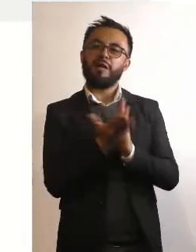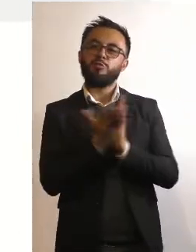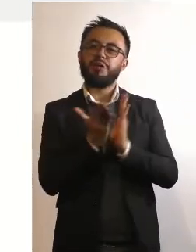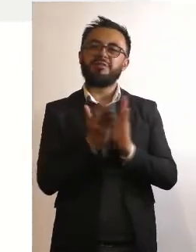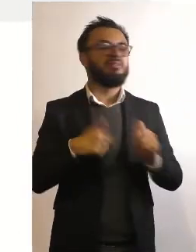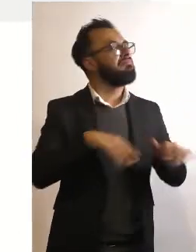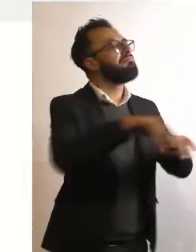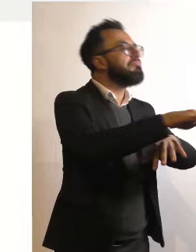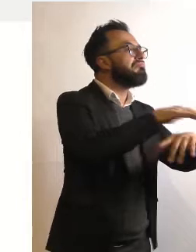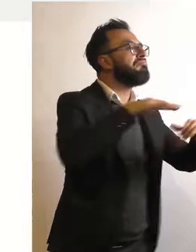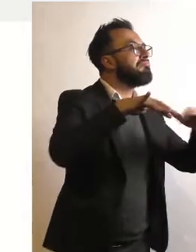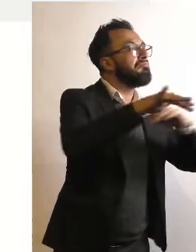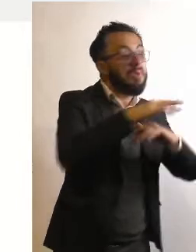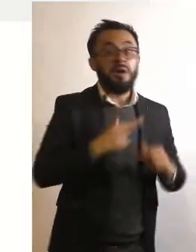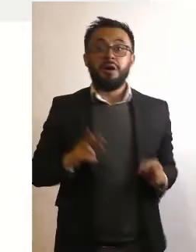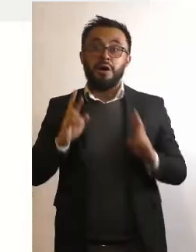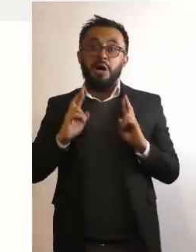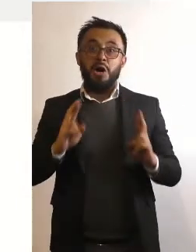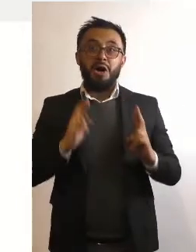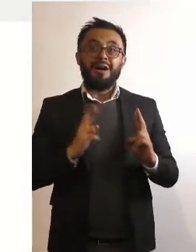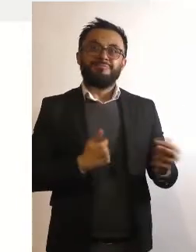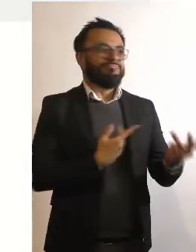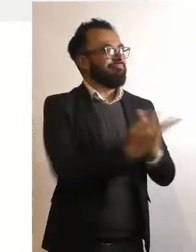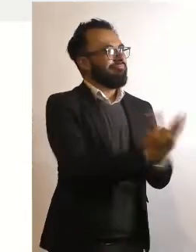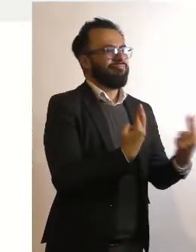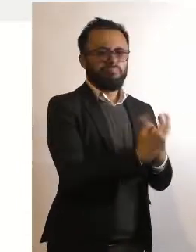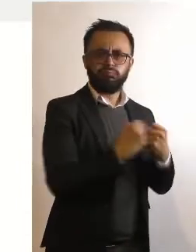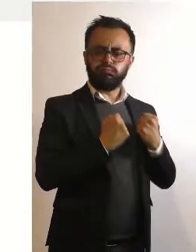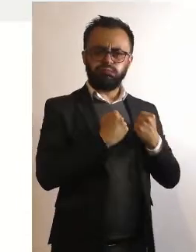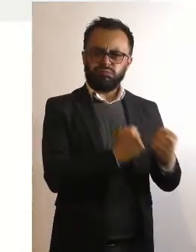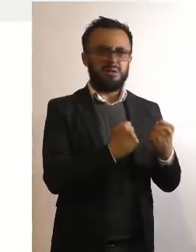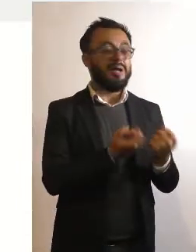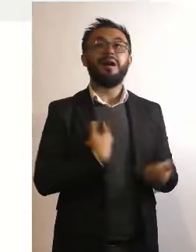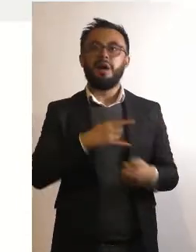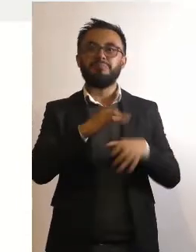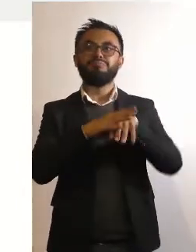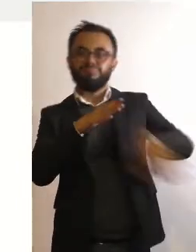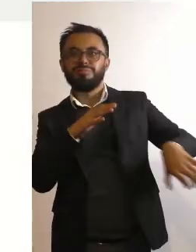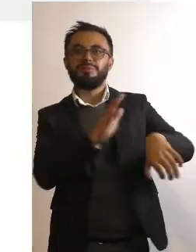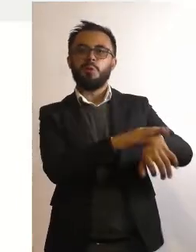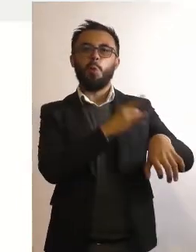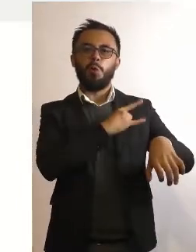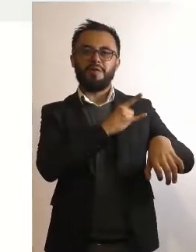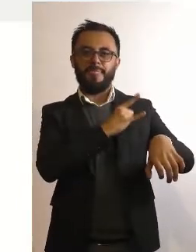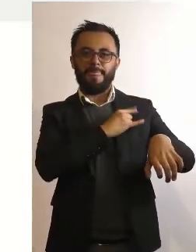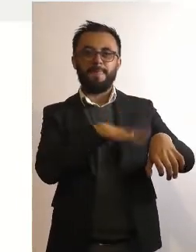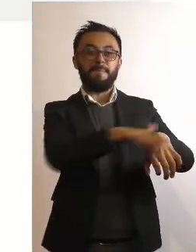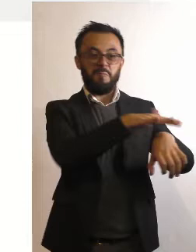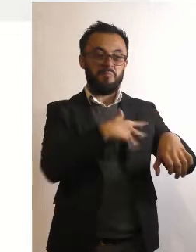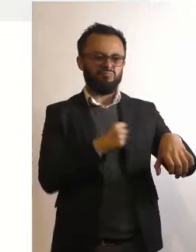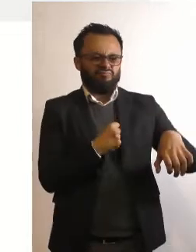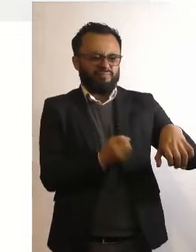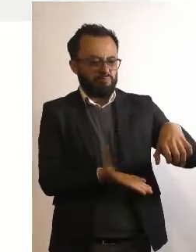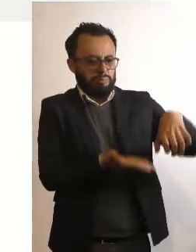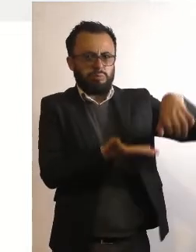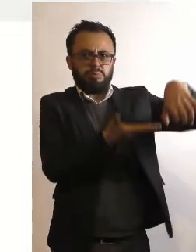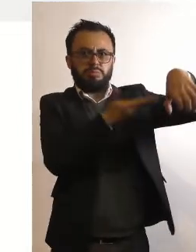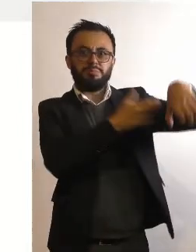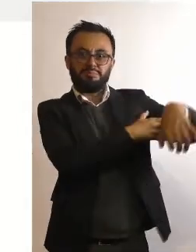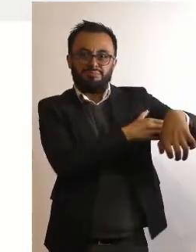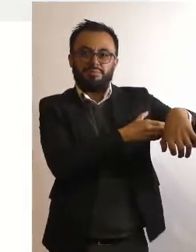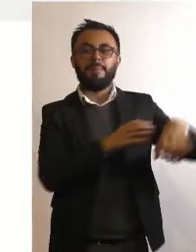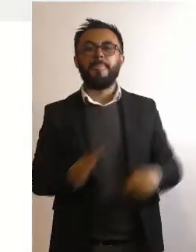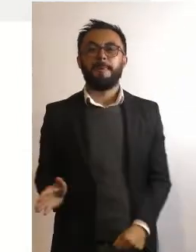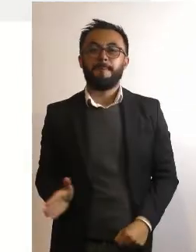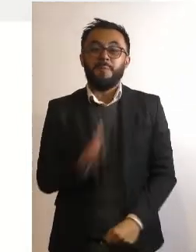relación y pues nuestro hospital universitario como tal. Con MINTIC, pues tenemos el proyecto de